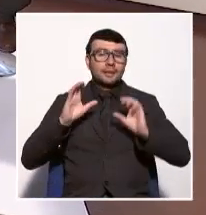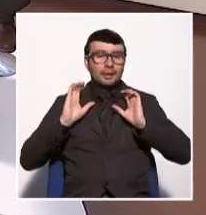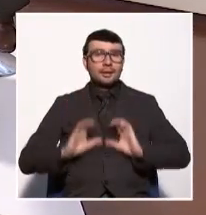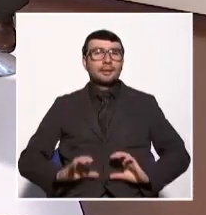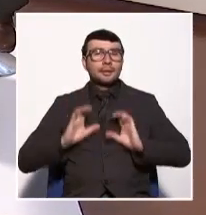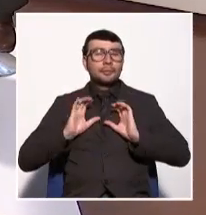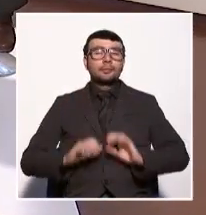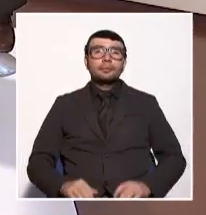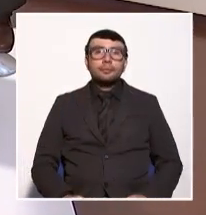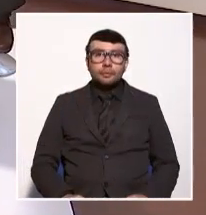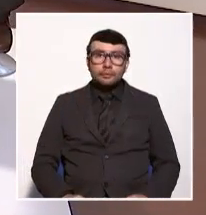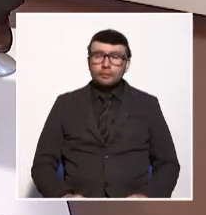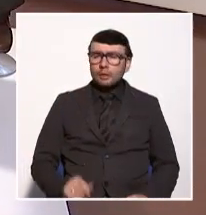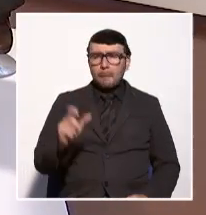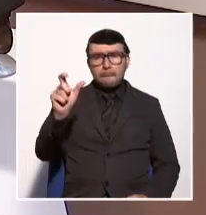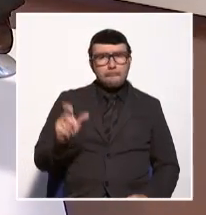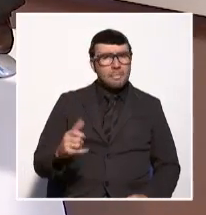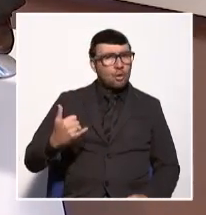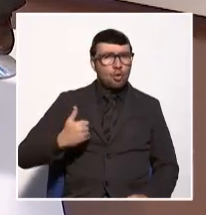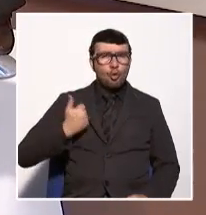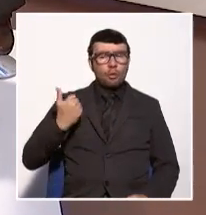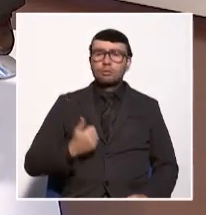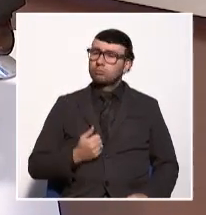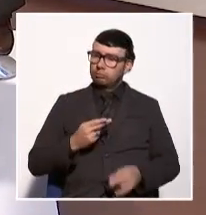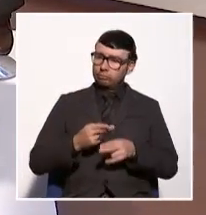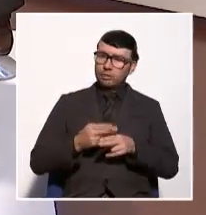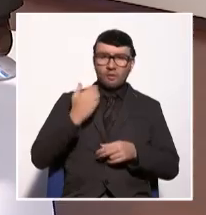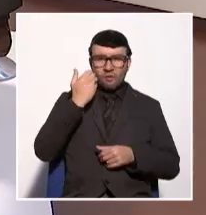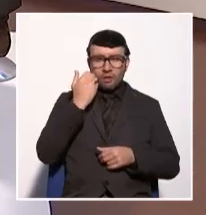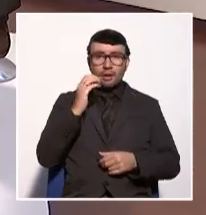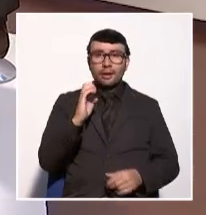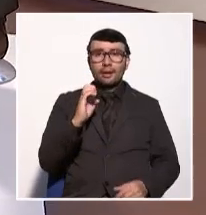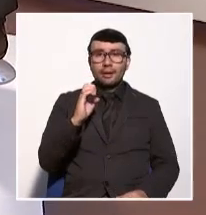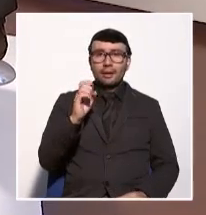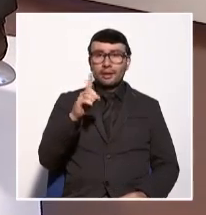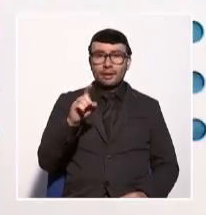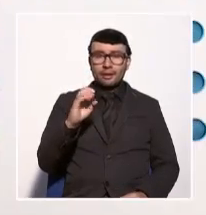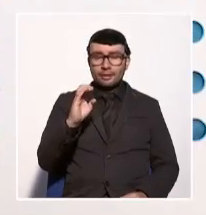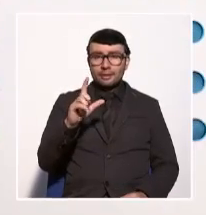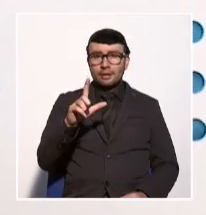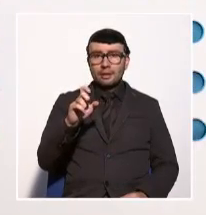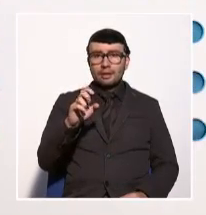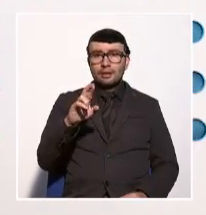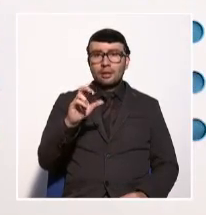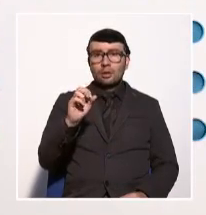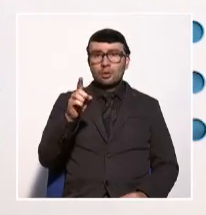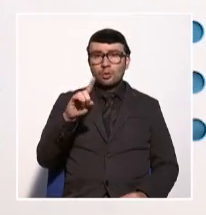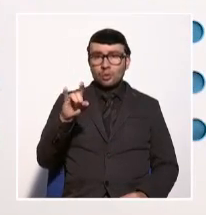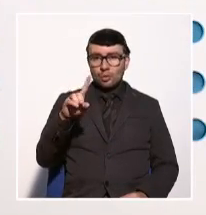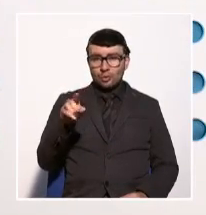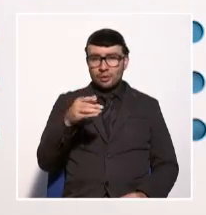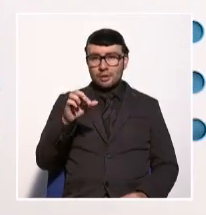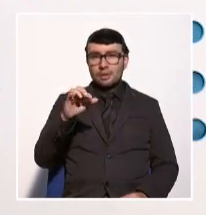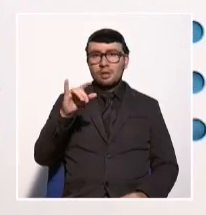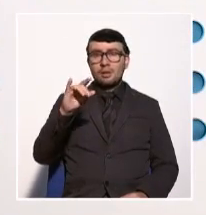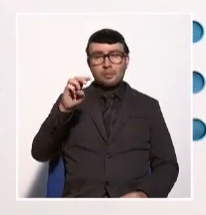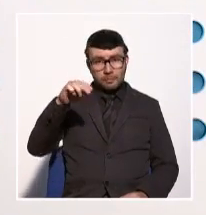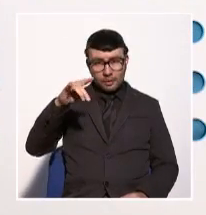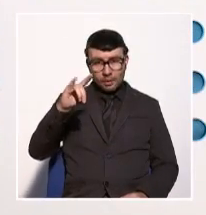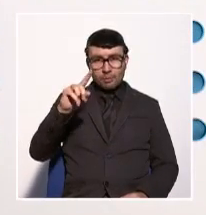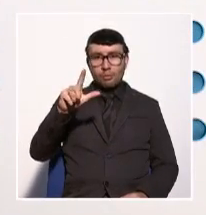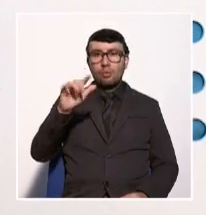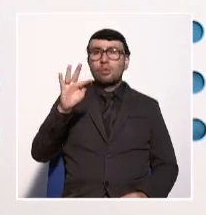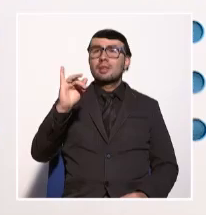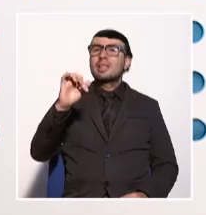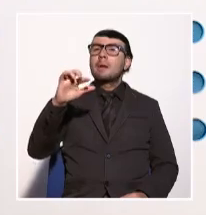y bueno tenemos un joven la esclerosis múltiple es una enfermedad del sistema nervioso central que para como apolillado para que me